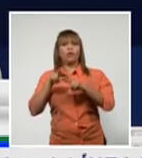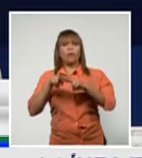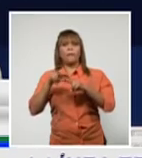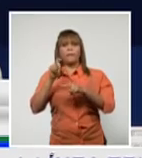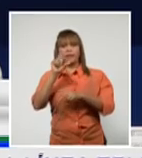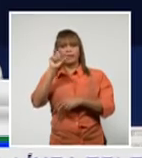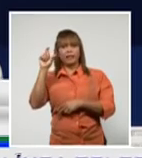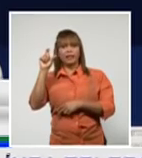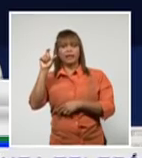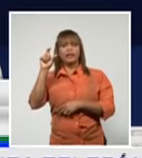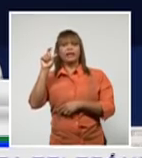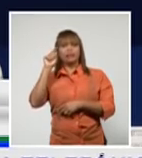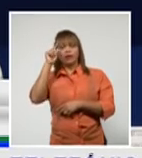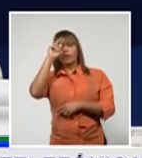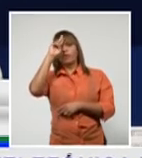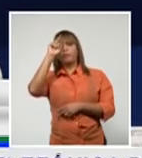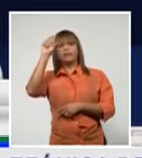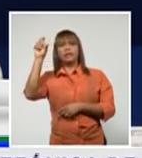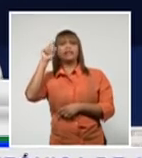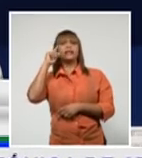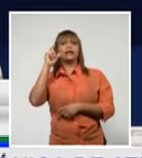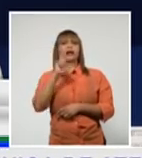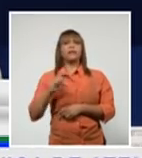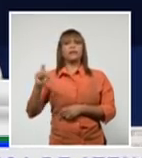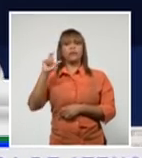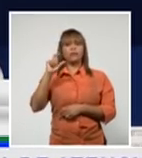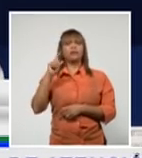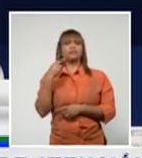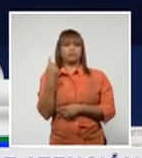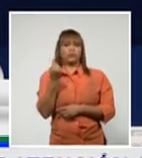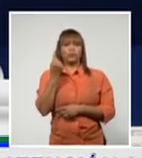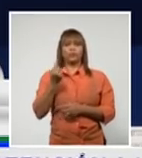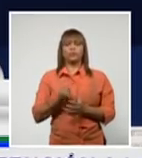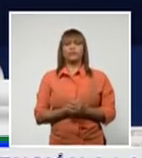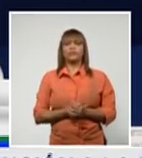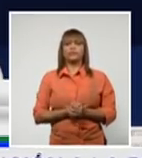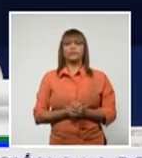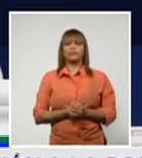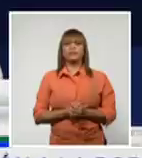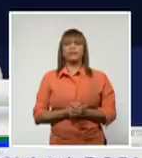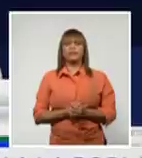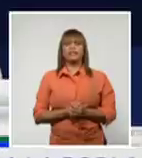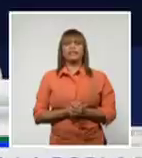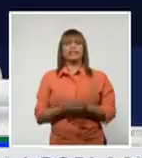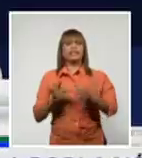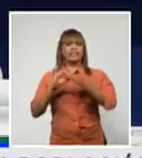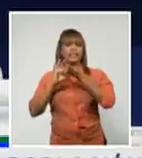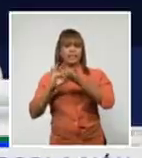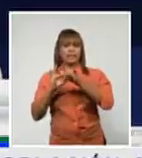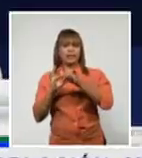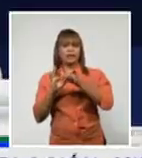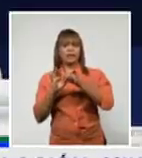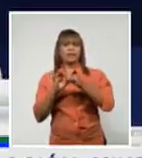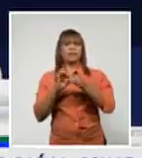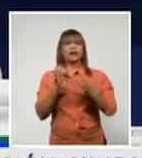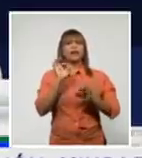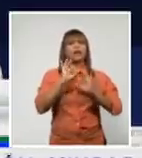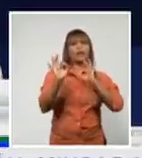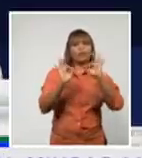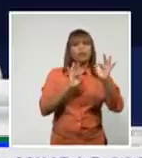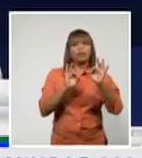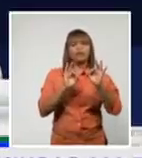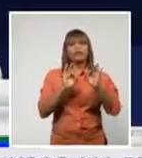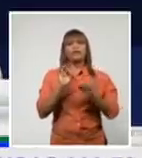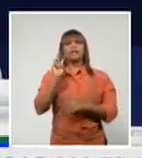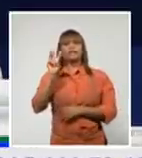día de ayer, y del reporte de grave para de cuidado, una evolución favorable, 3 pacientes